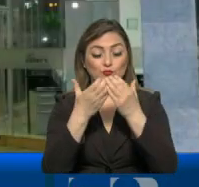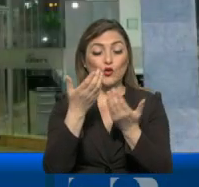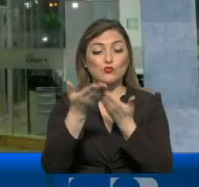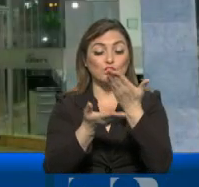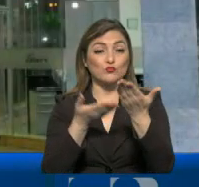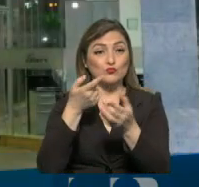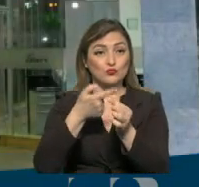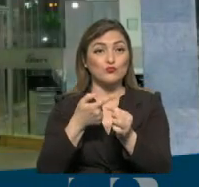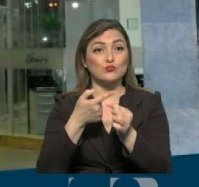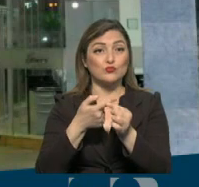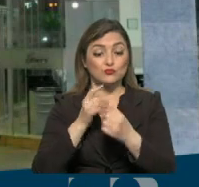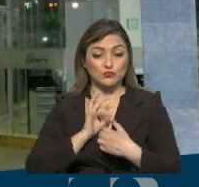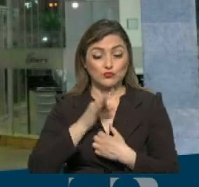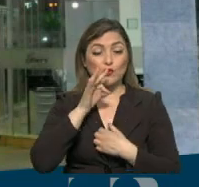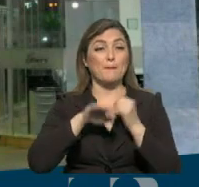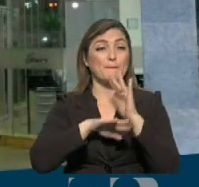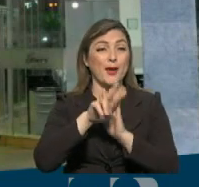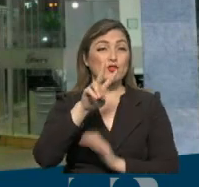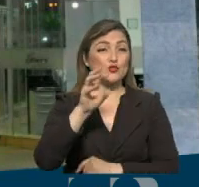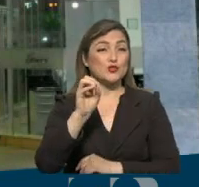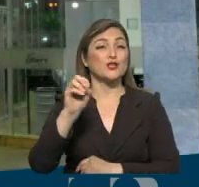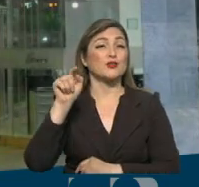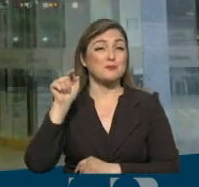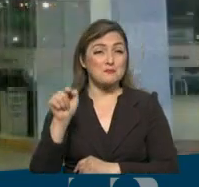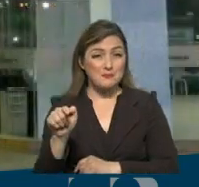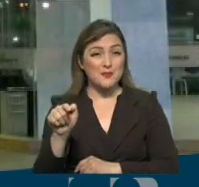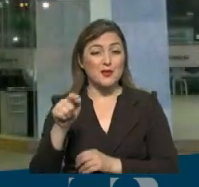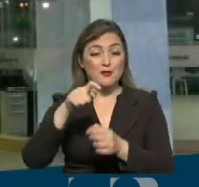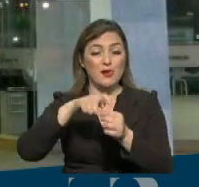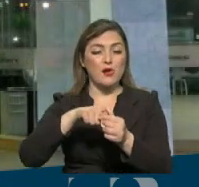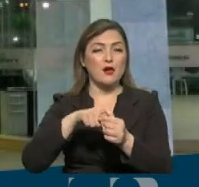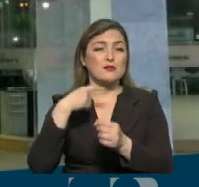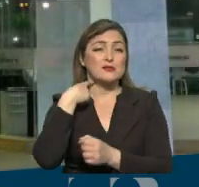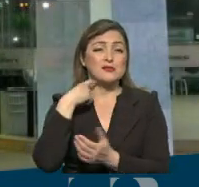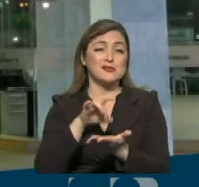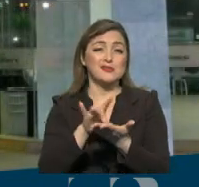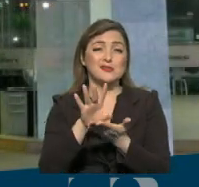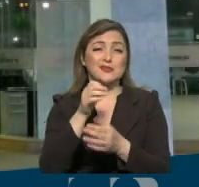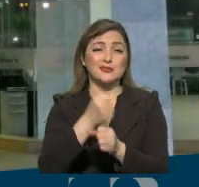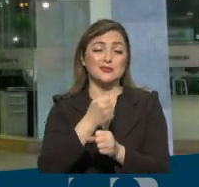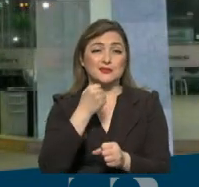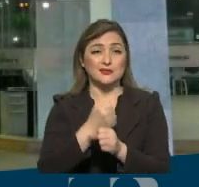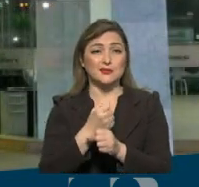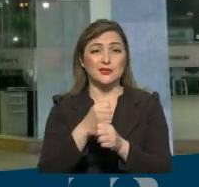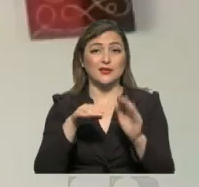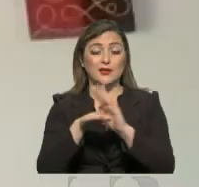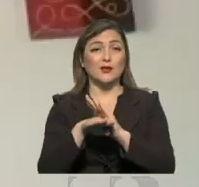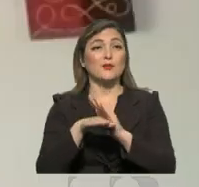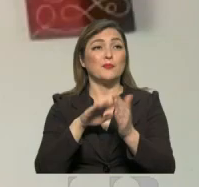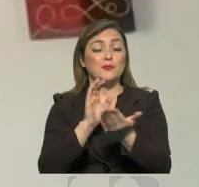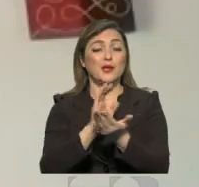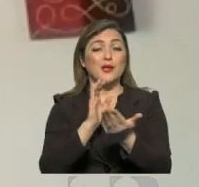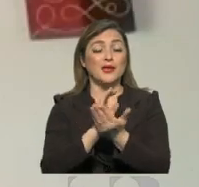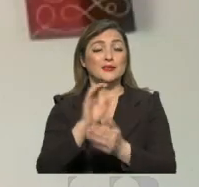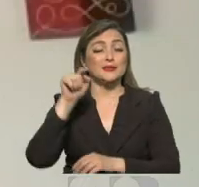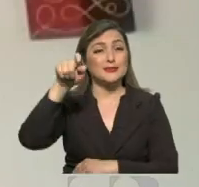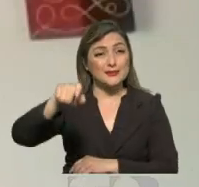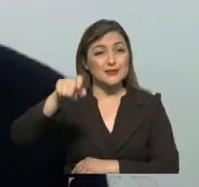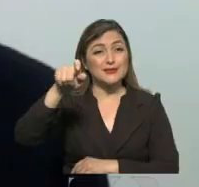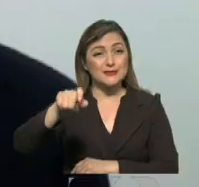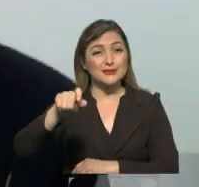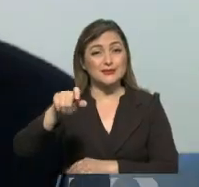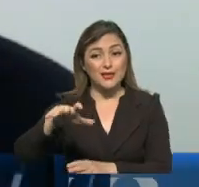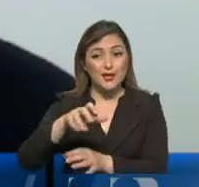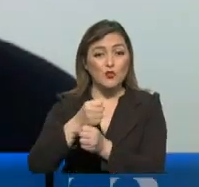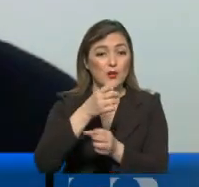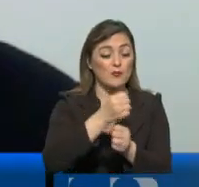en pandemia más de 200,000 afiliados perdieron su empleo. También por esto el BIES requiere recuperar cartera y poder así ir saldando cuentas.